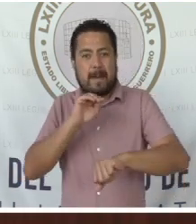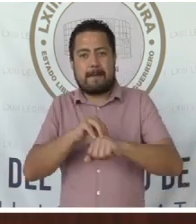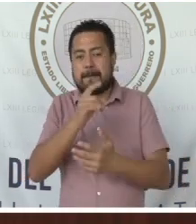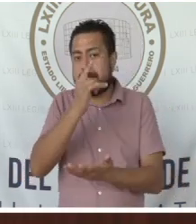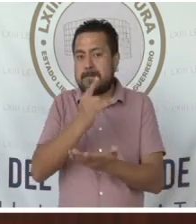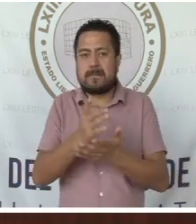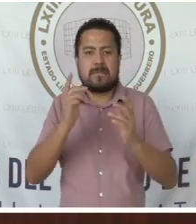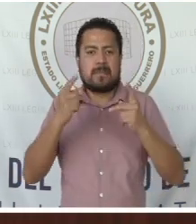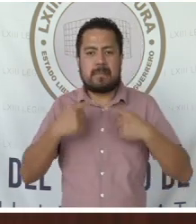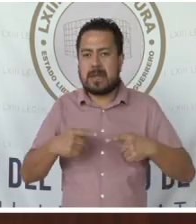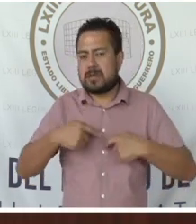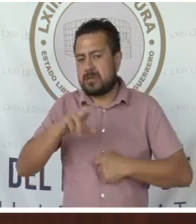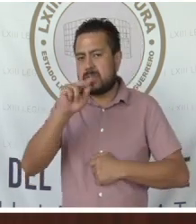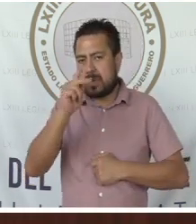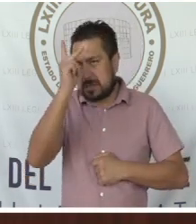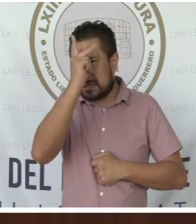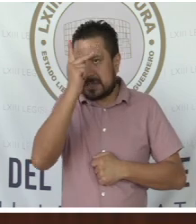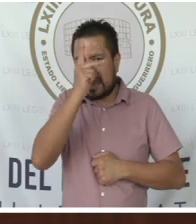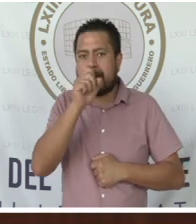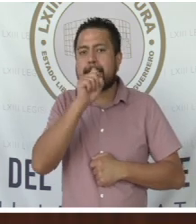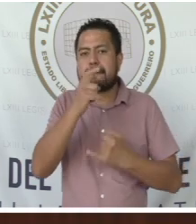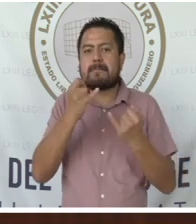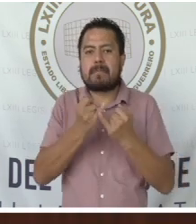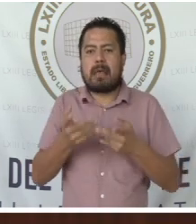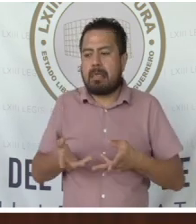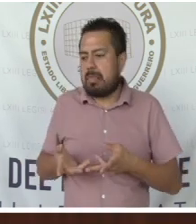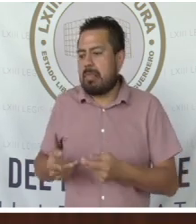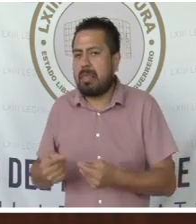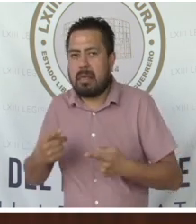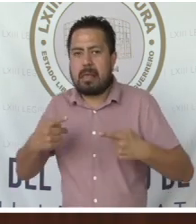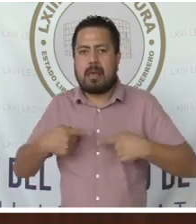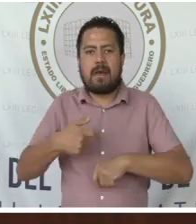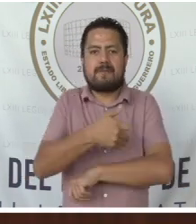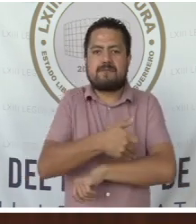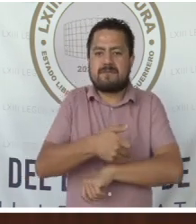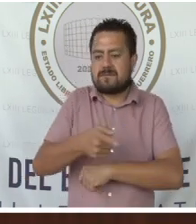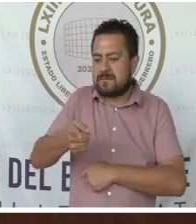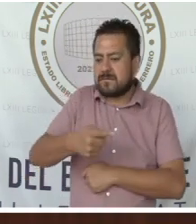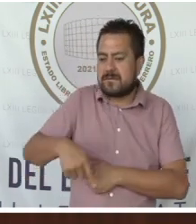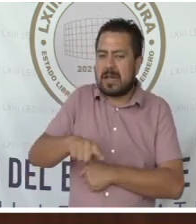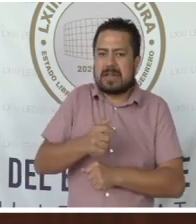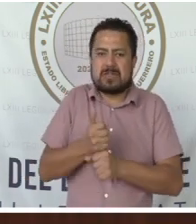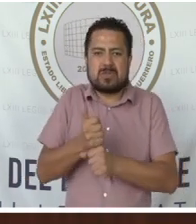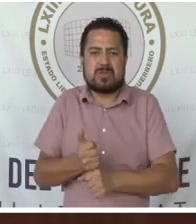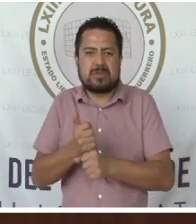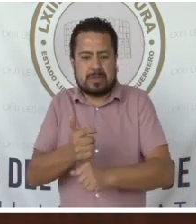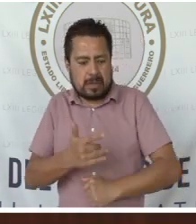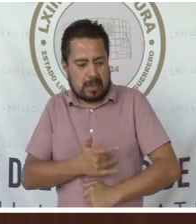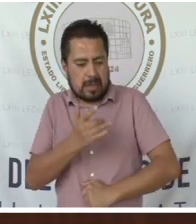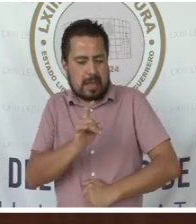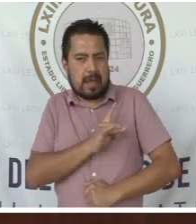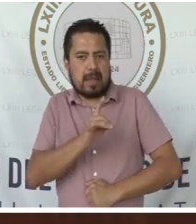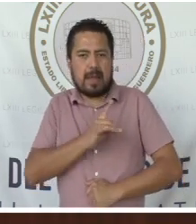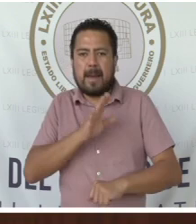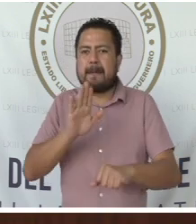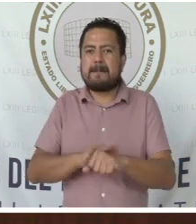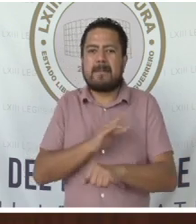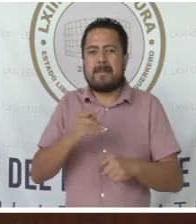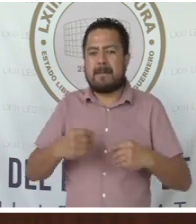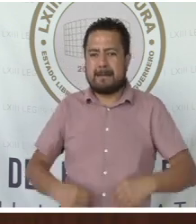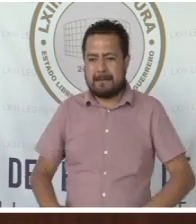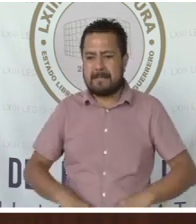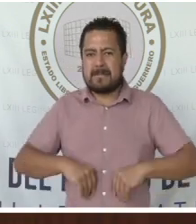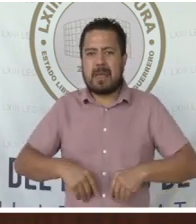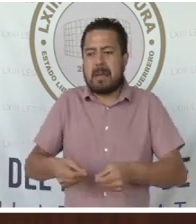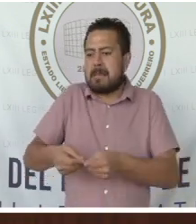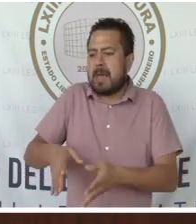daño físico, psicológico y patrimonial a las víctimas, sino a las familias que sufren un miedo profundo por su integridad y por la pérdida